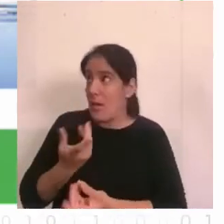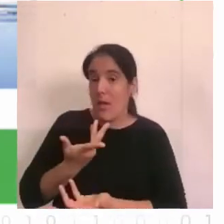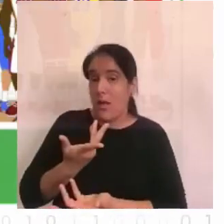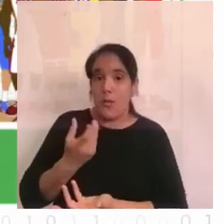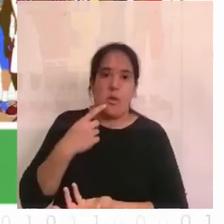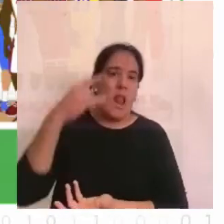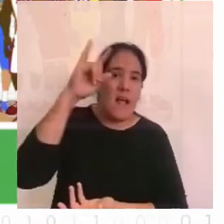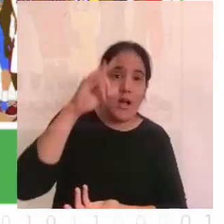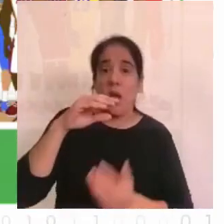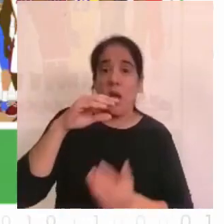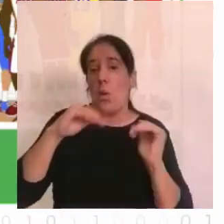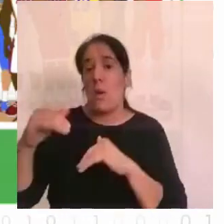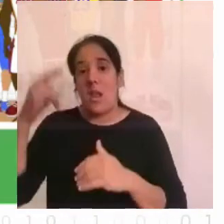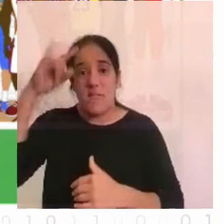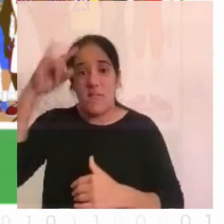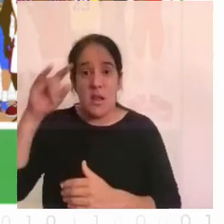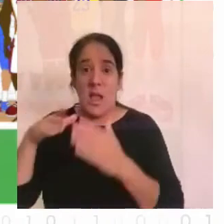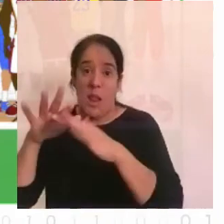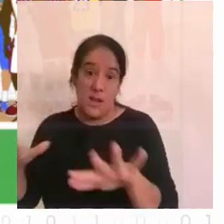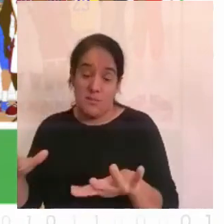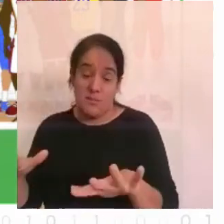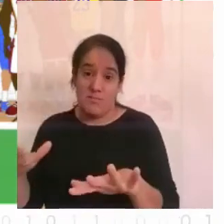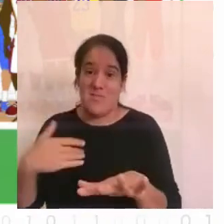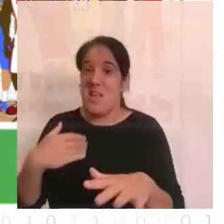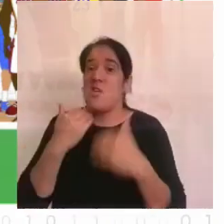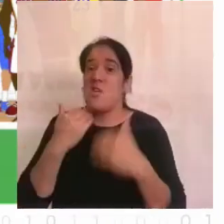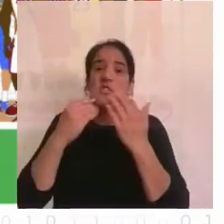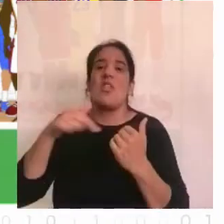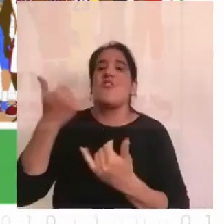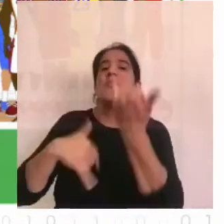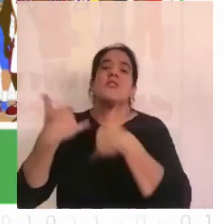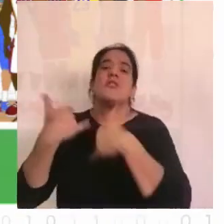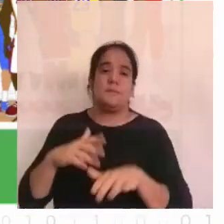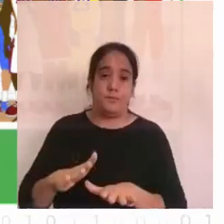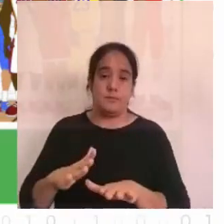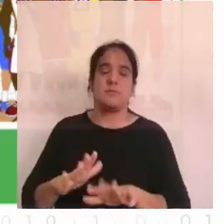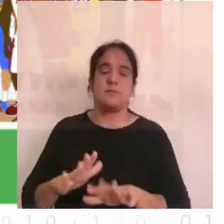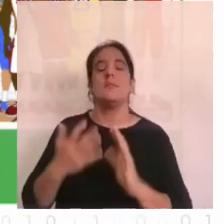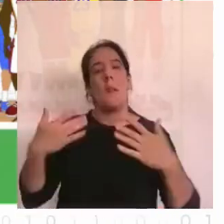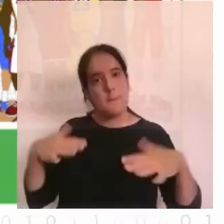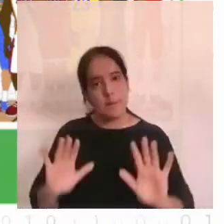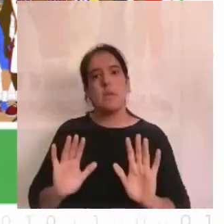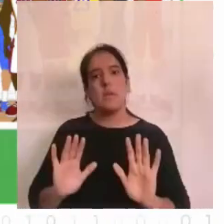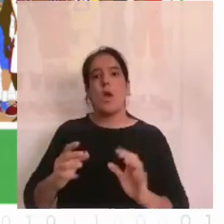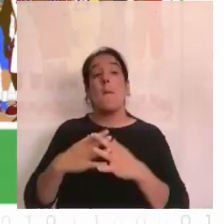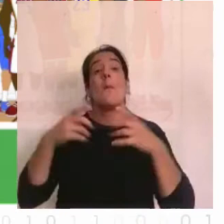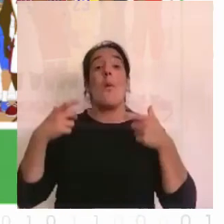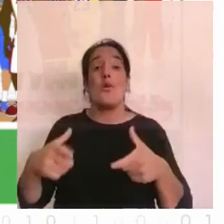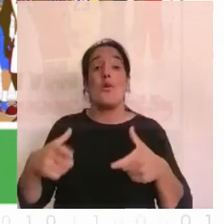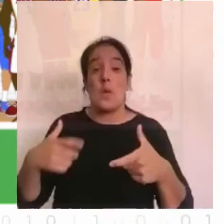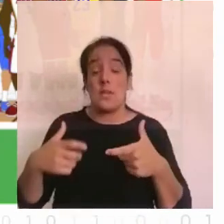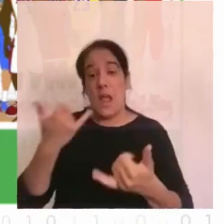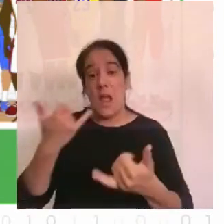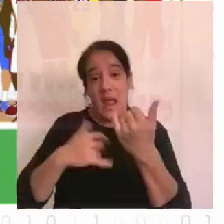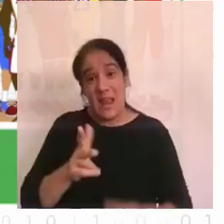problema. Pero bueno, por suerte, en humanos la cantidad de datos crece y no para de